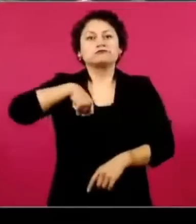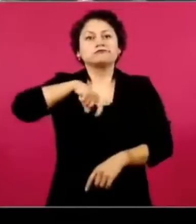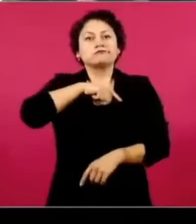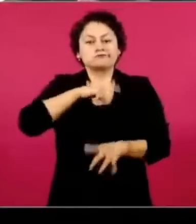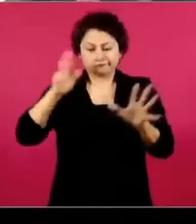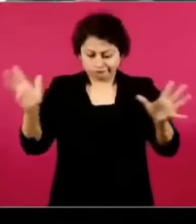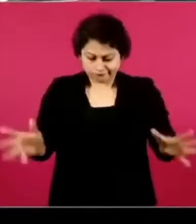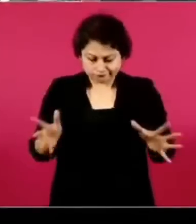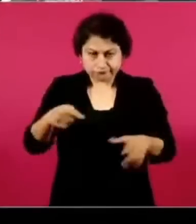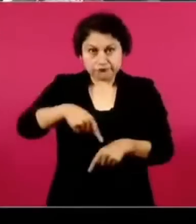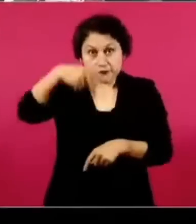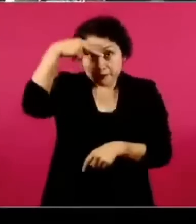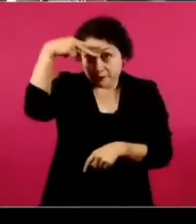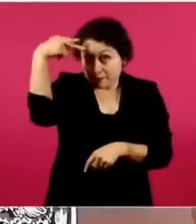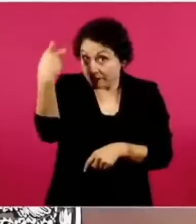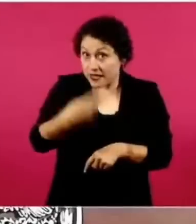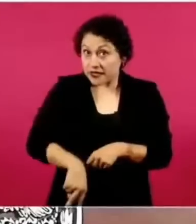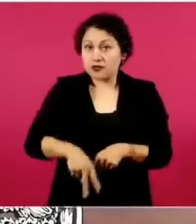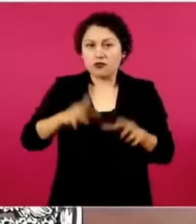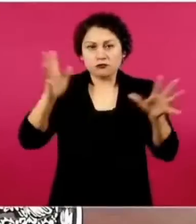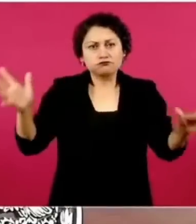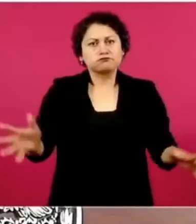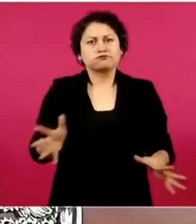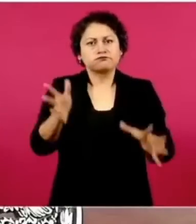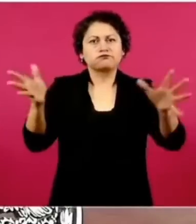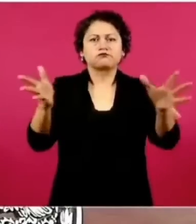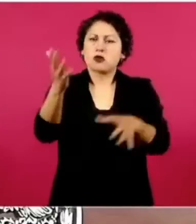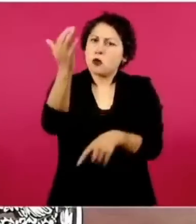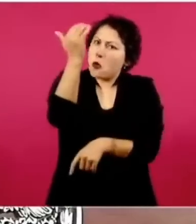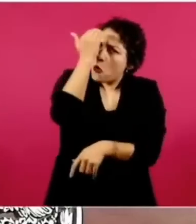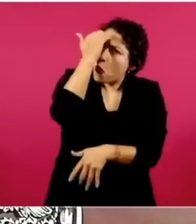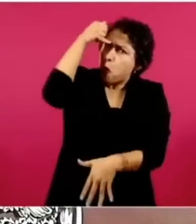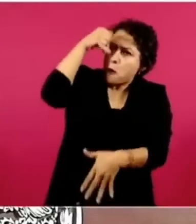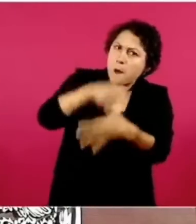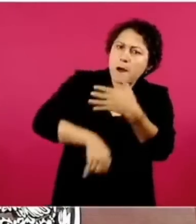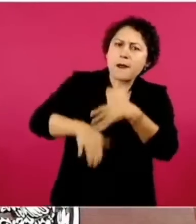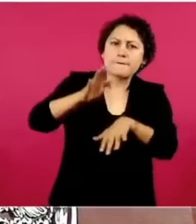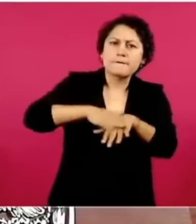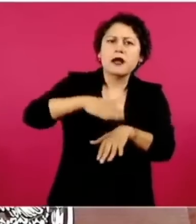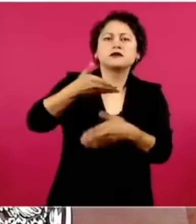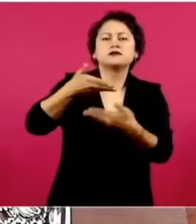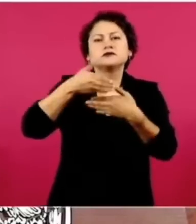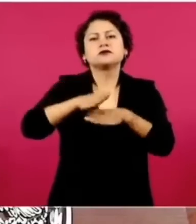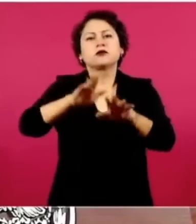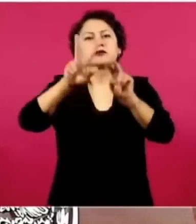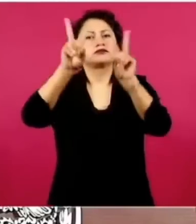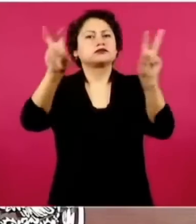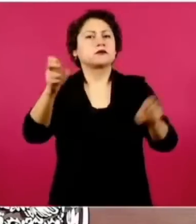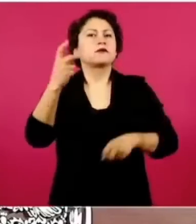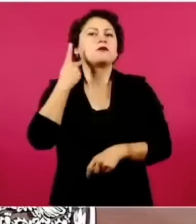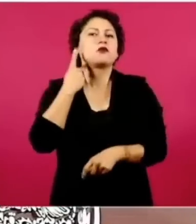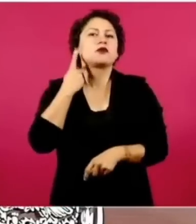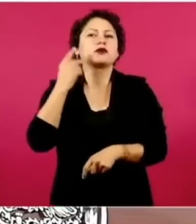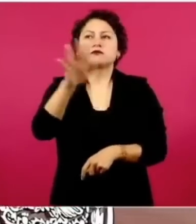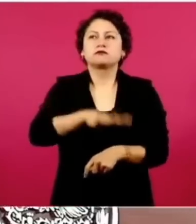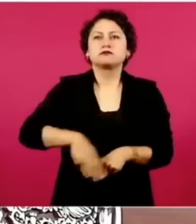con menos analfabetismo político, o de los pueblos más